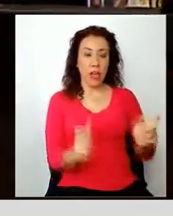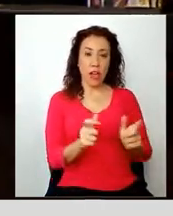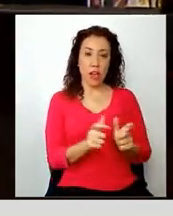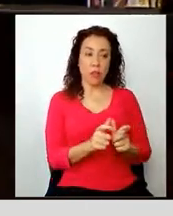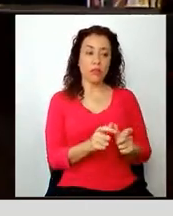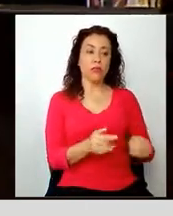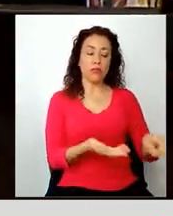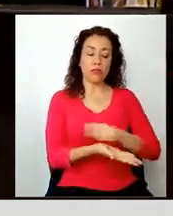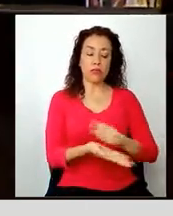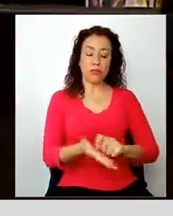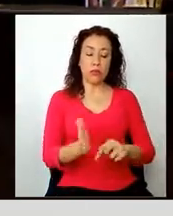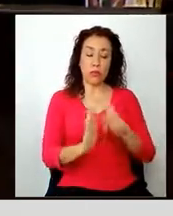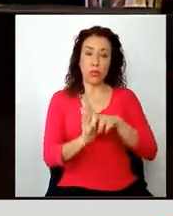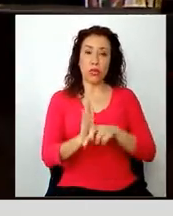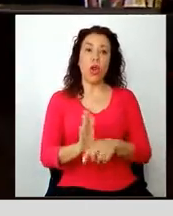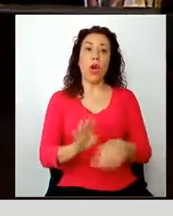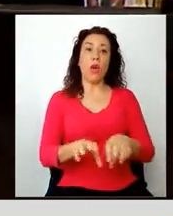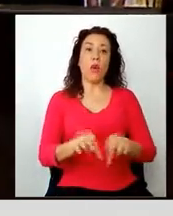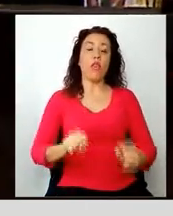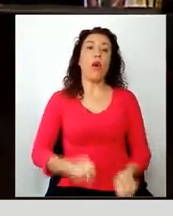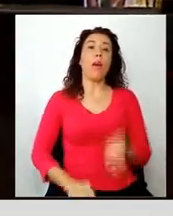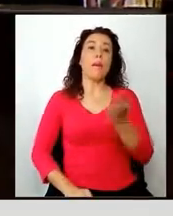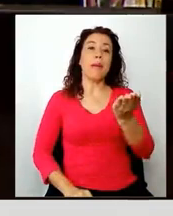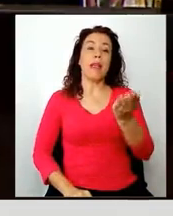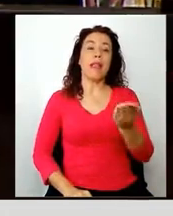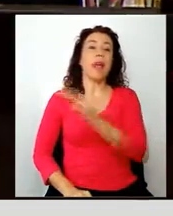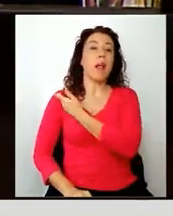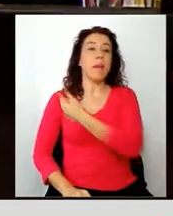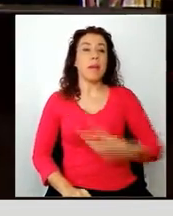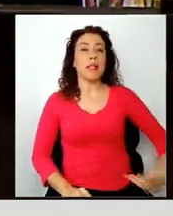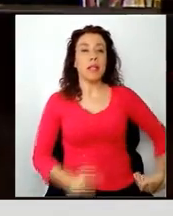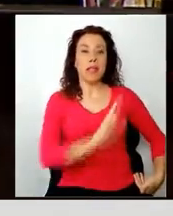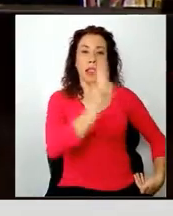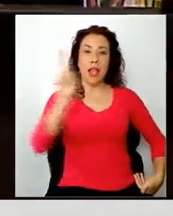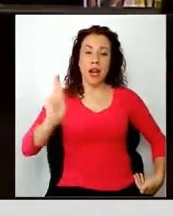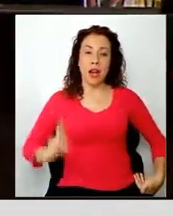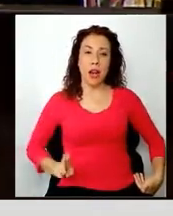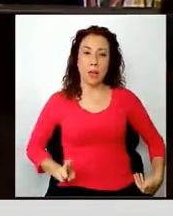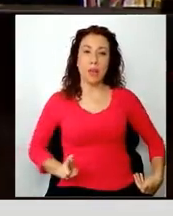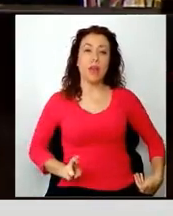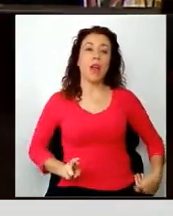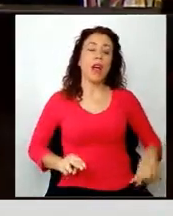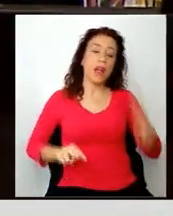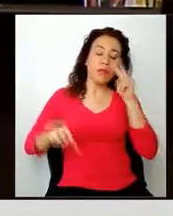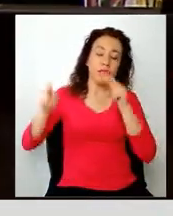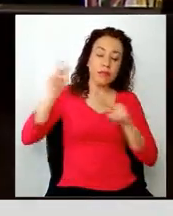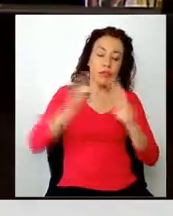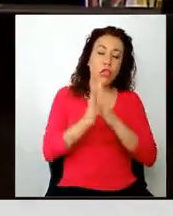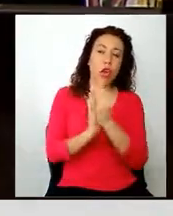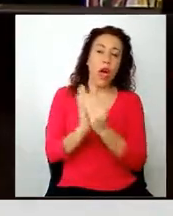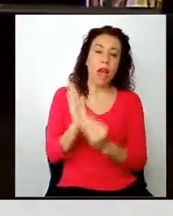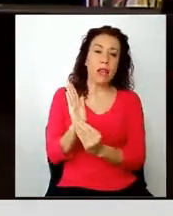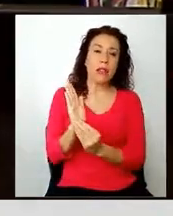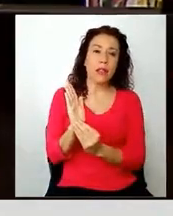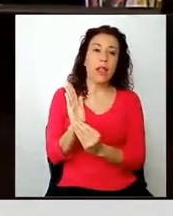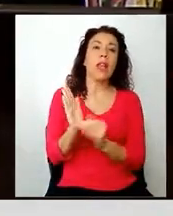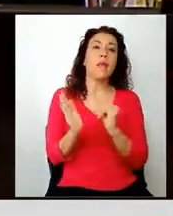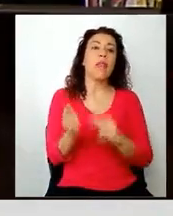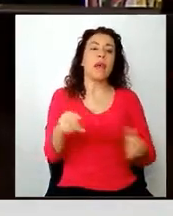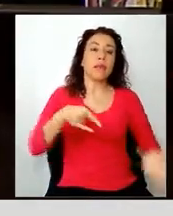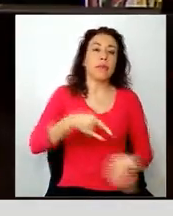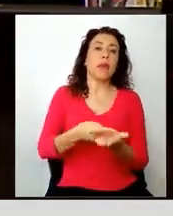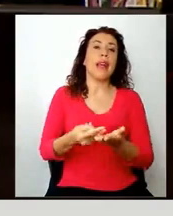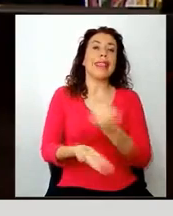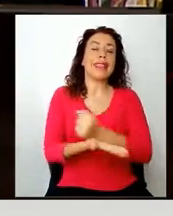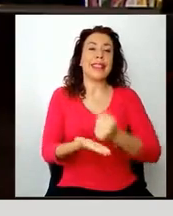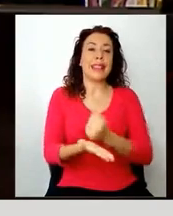proyecto de resolución solicitando al presidente de la república que considere los antecedentes y envíe a trámite el proyecto creemos